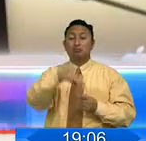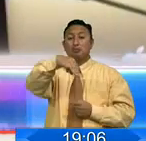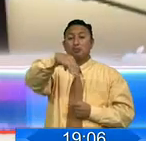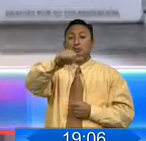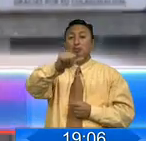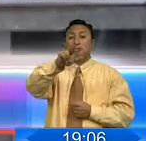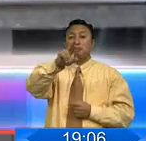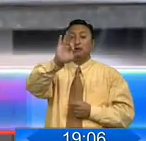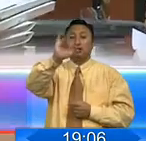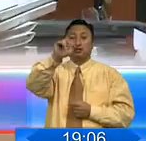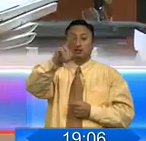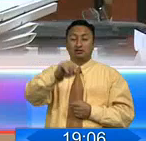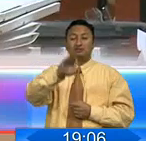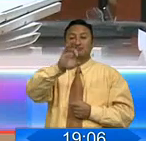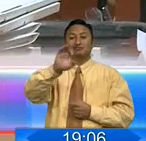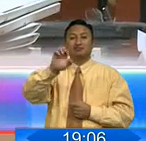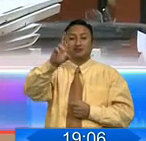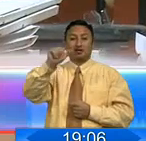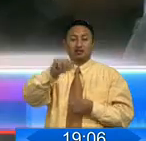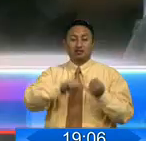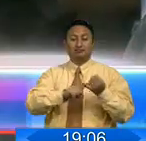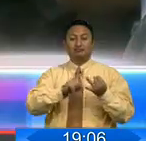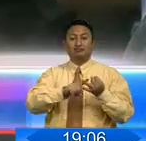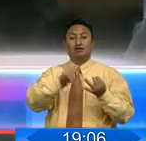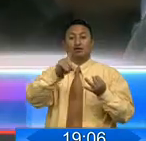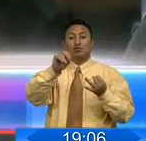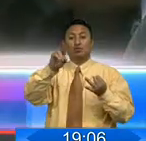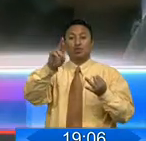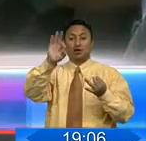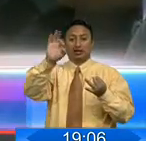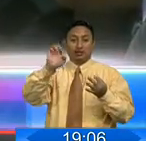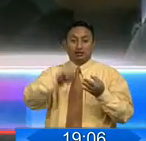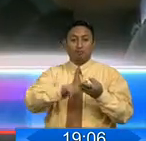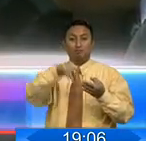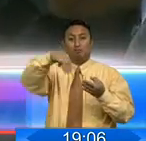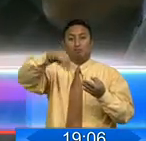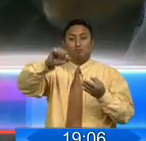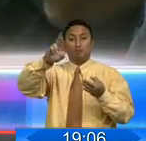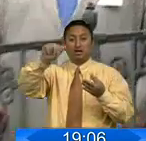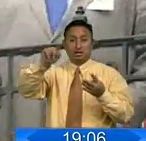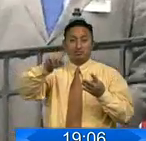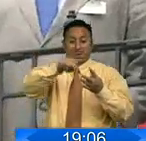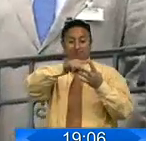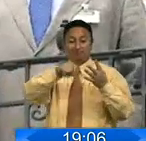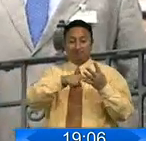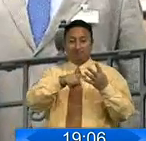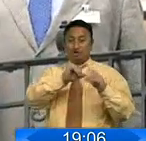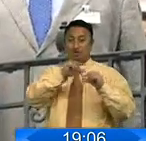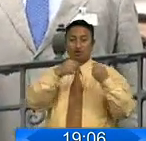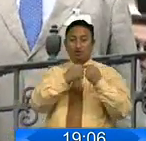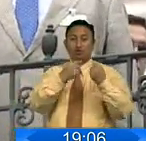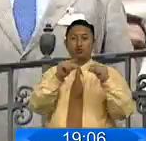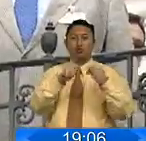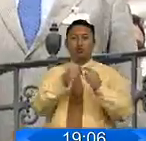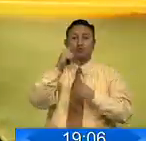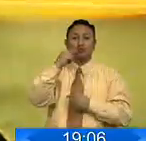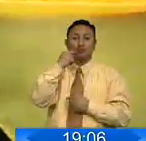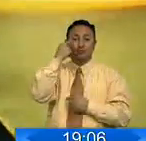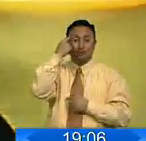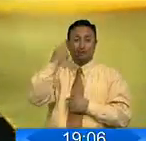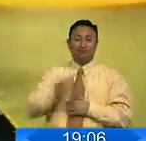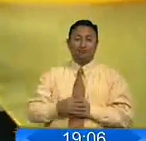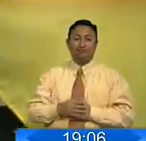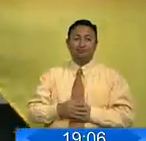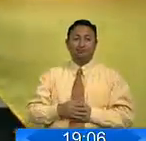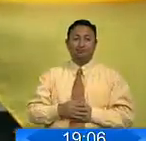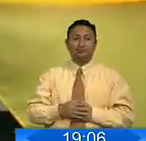martínez laura terán alexis mera y maría duarte todos relacionados al gobierno de rafael correa en quito informó